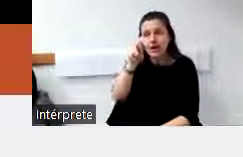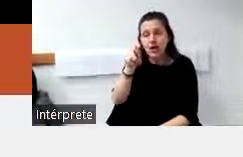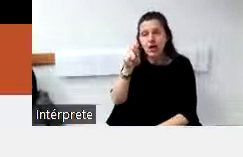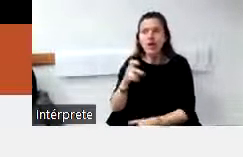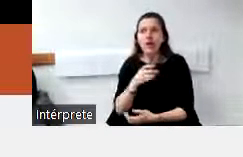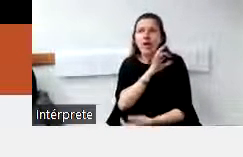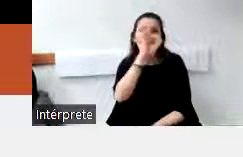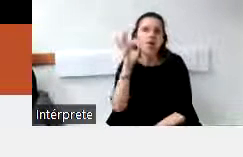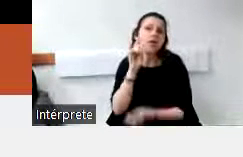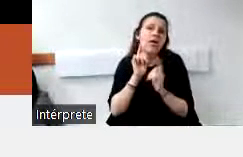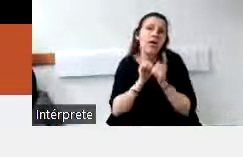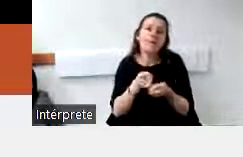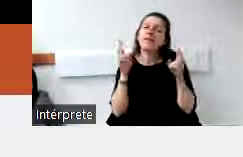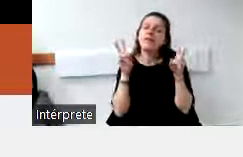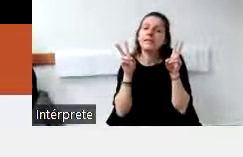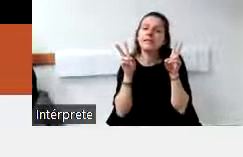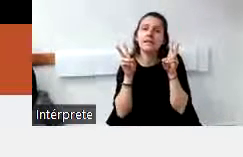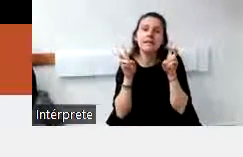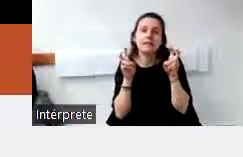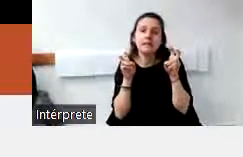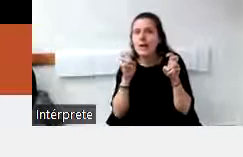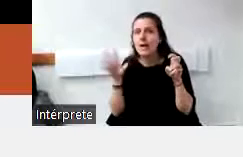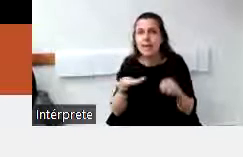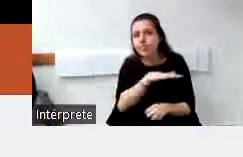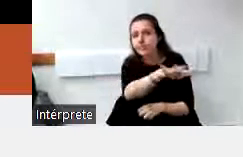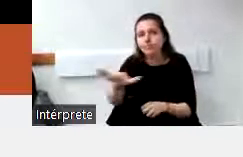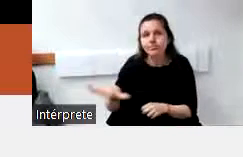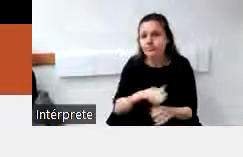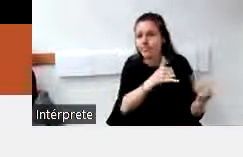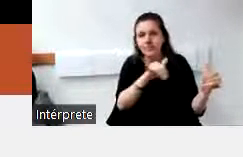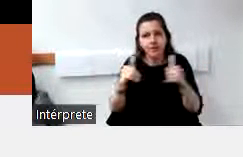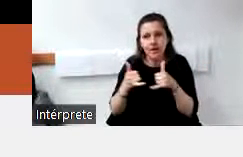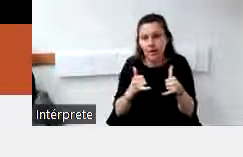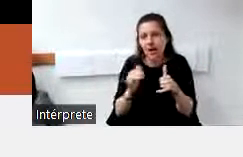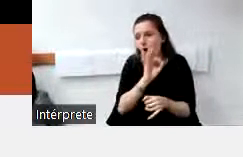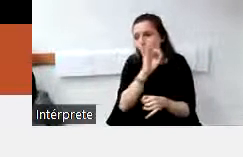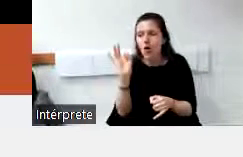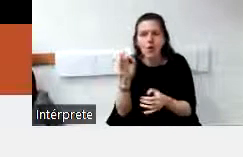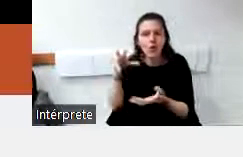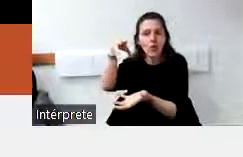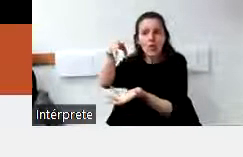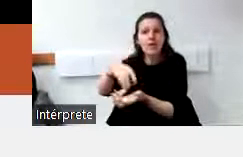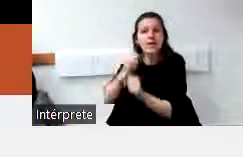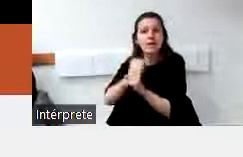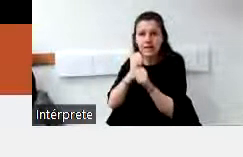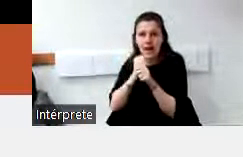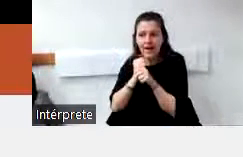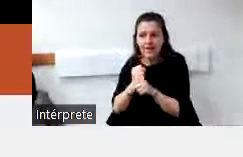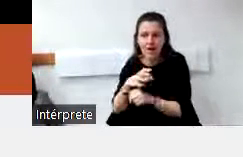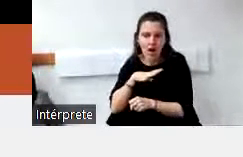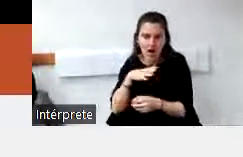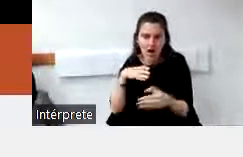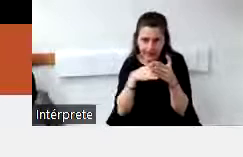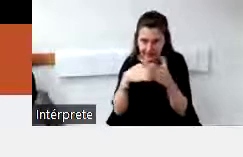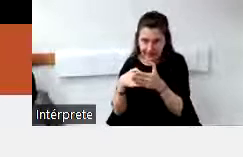hablar de los espacios de recreación o los espacios laborales. Las barreras físicas, como ustedes